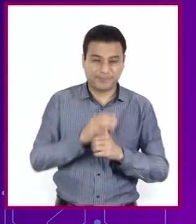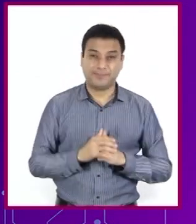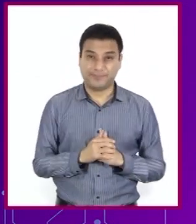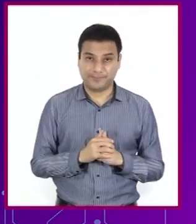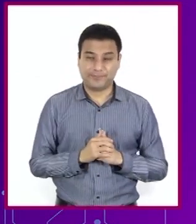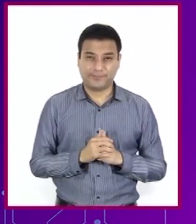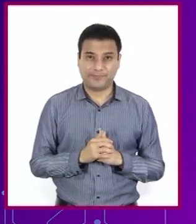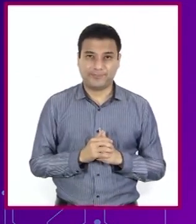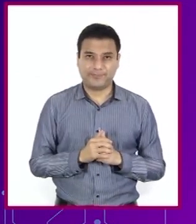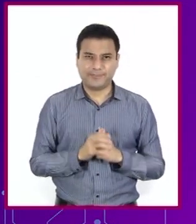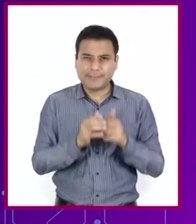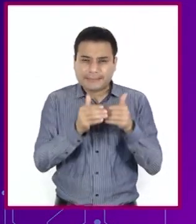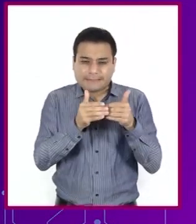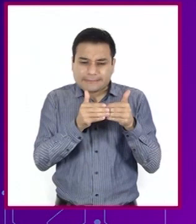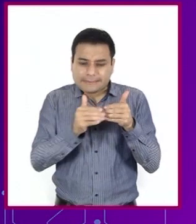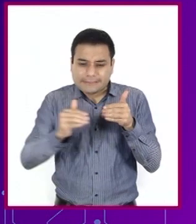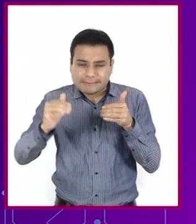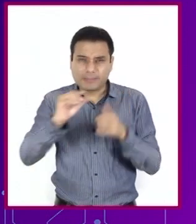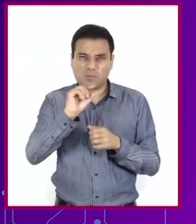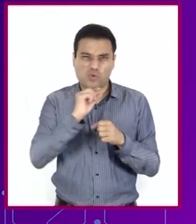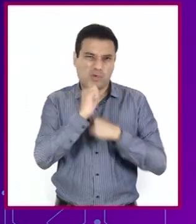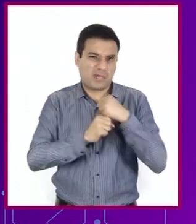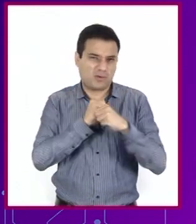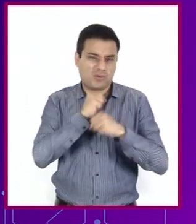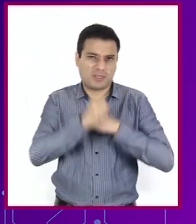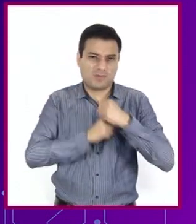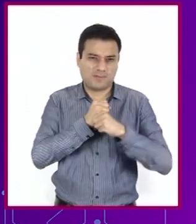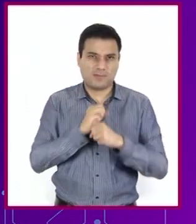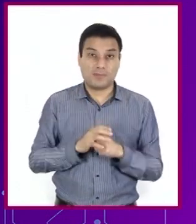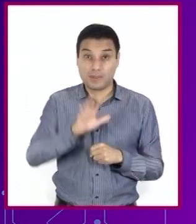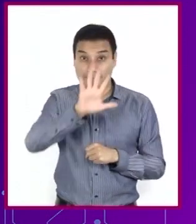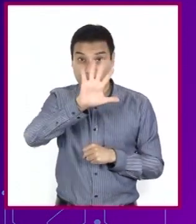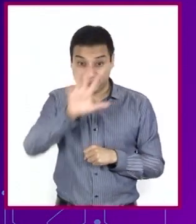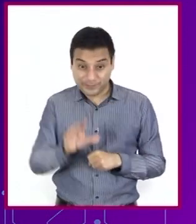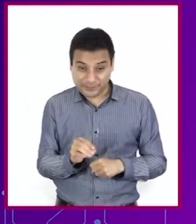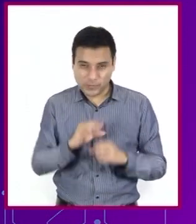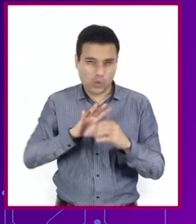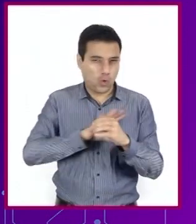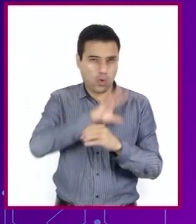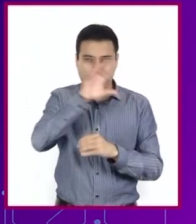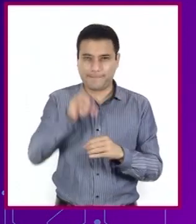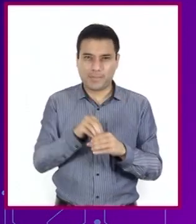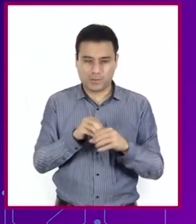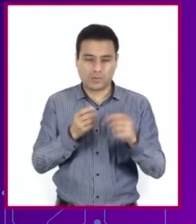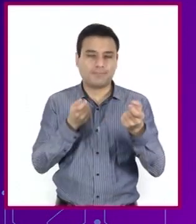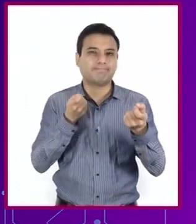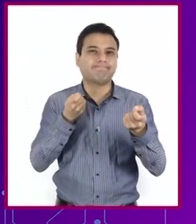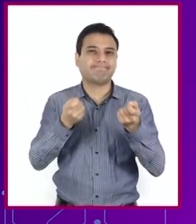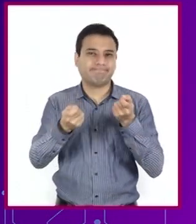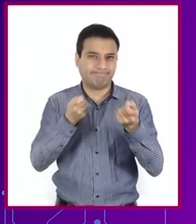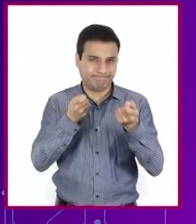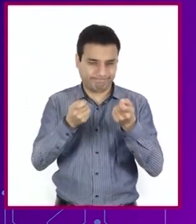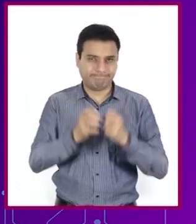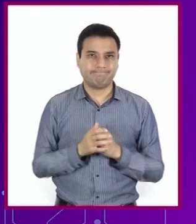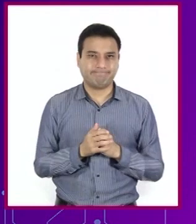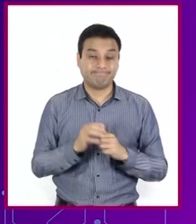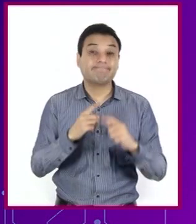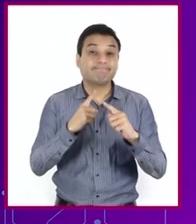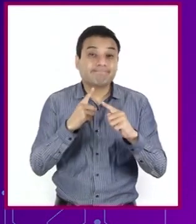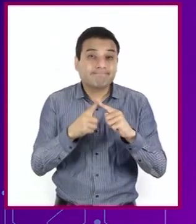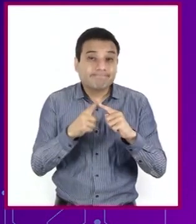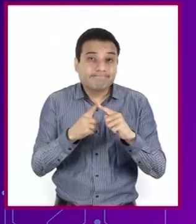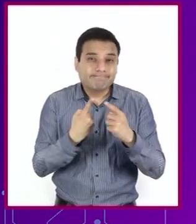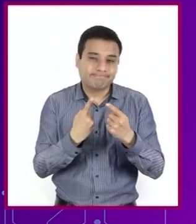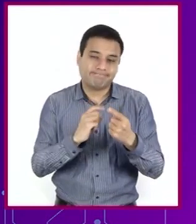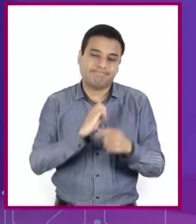años, prácticamente todo el continente estaba bajo el dominio de alguno de los países de